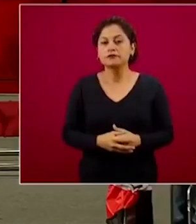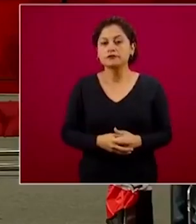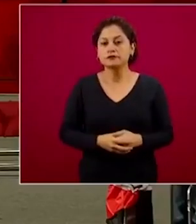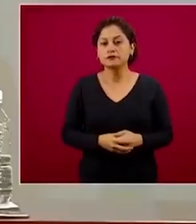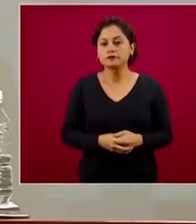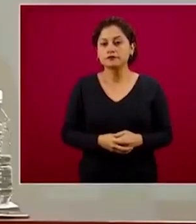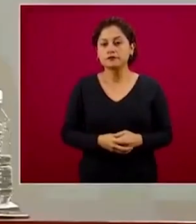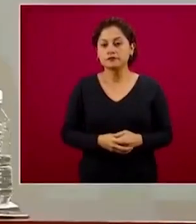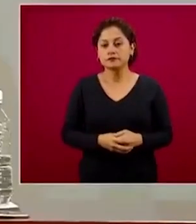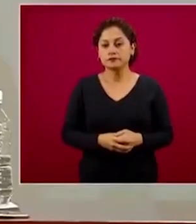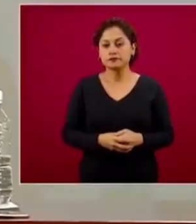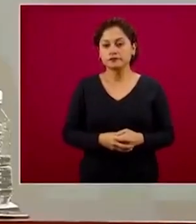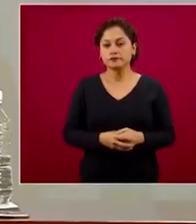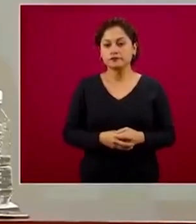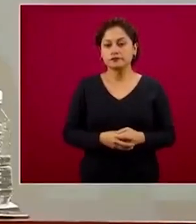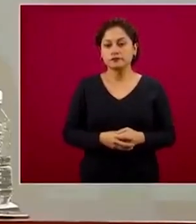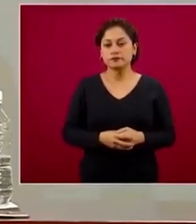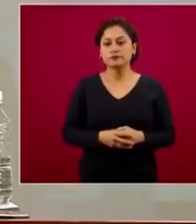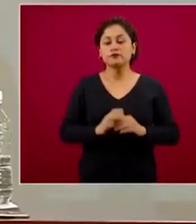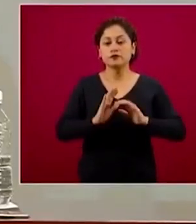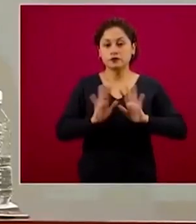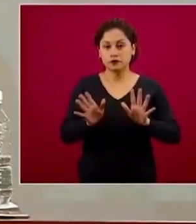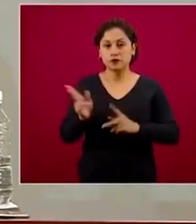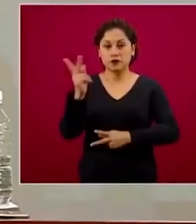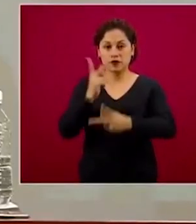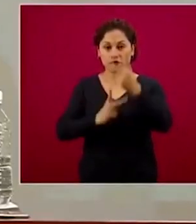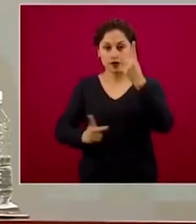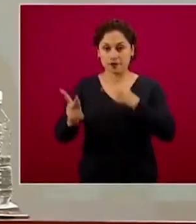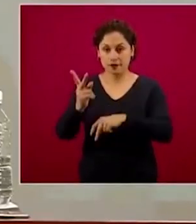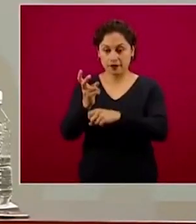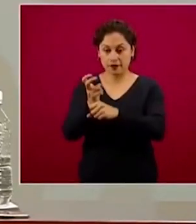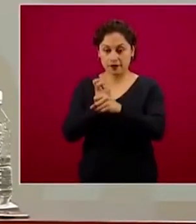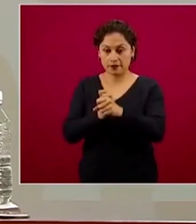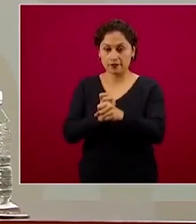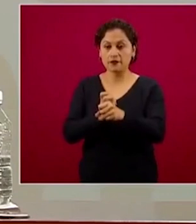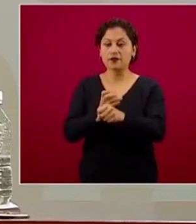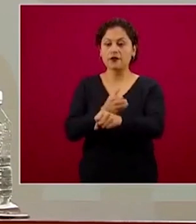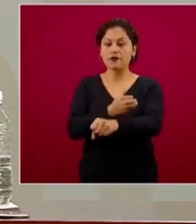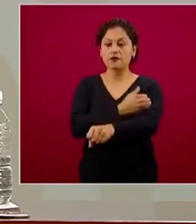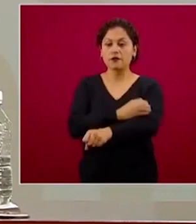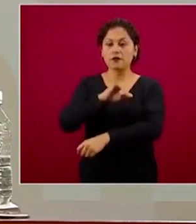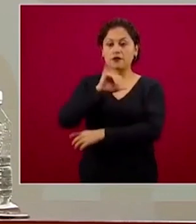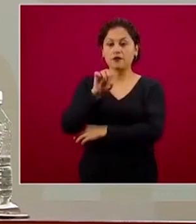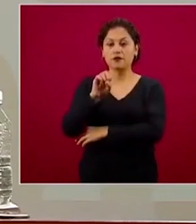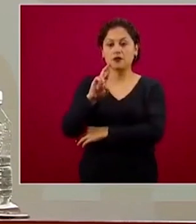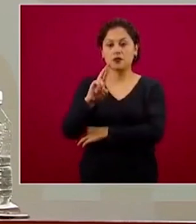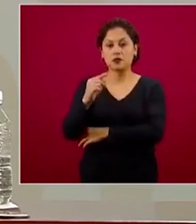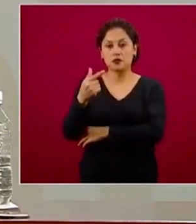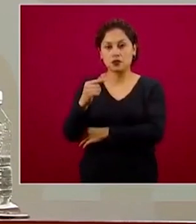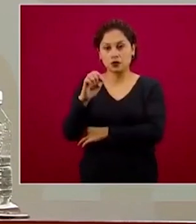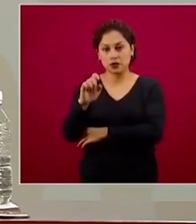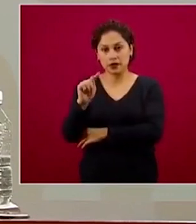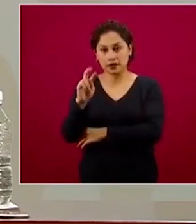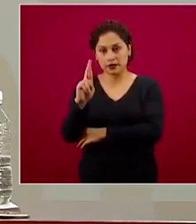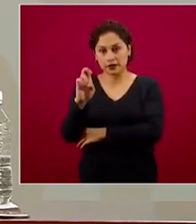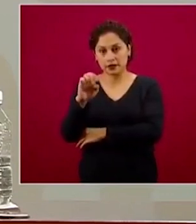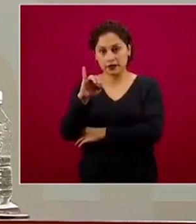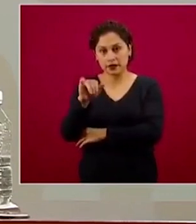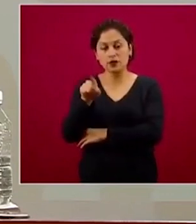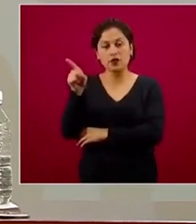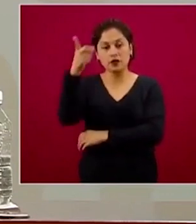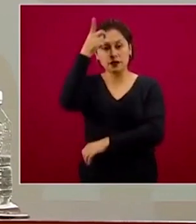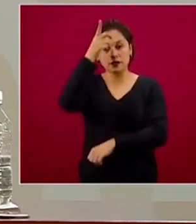El subsecretario de Prevención y Promoción de la Salud, Hugo López-Gatell, reiteró el llamado a la población a donar sangre, pues aún con la